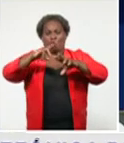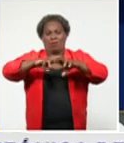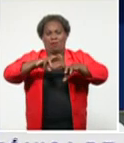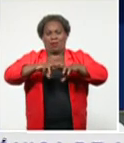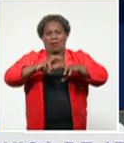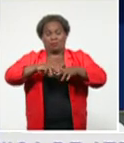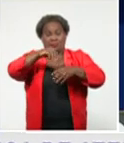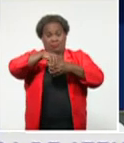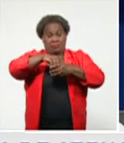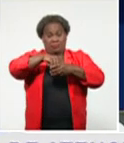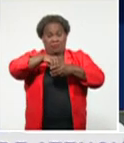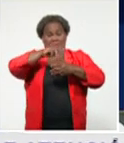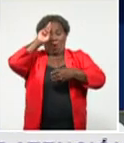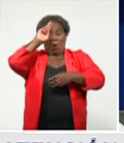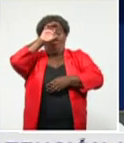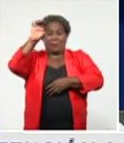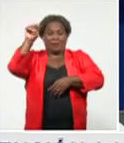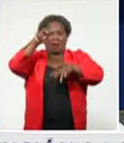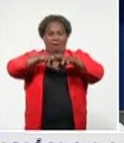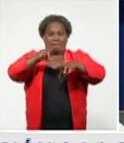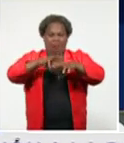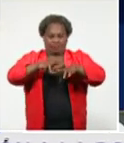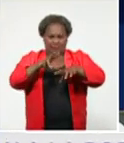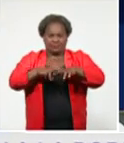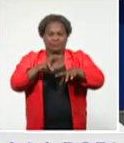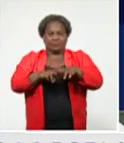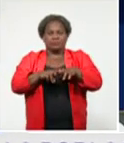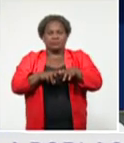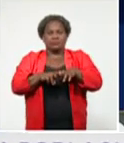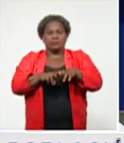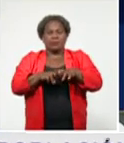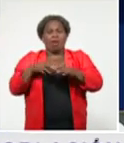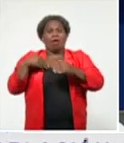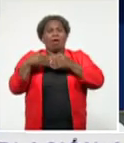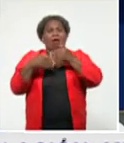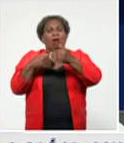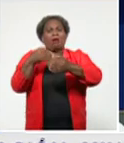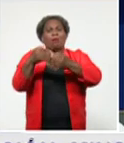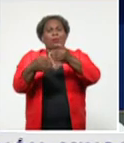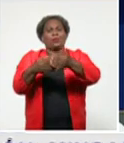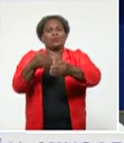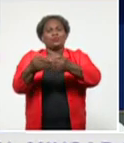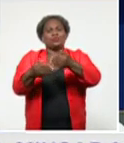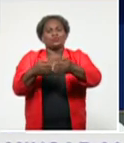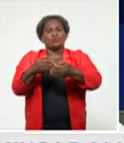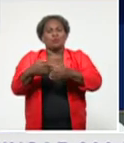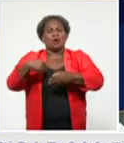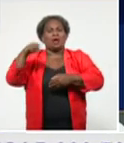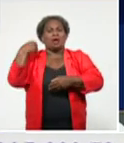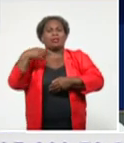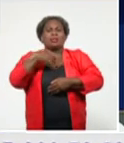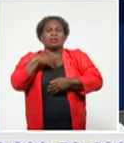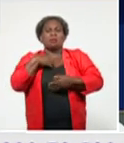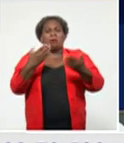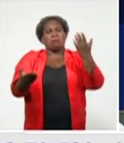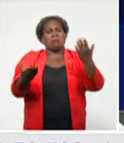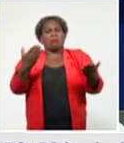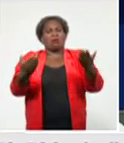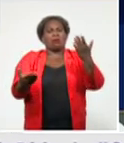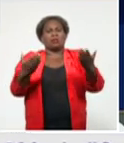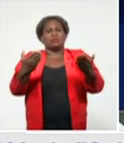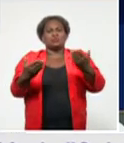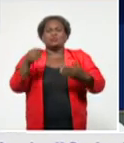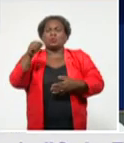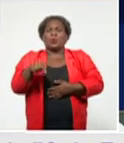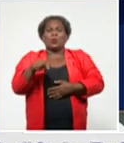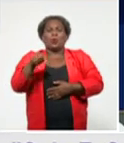hospitales de aquí de La Habana. La evolución de lo que teníamos ayer en comparación con hoy, pues se incorpora